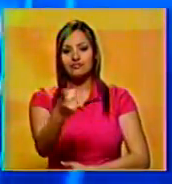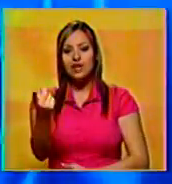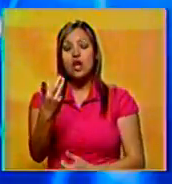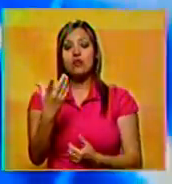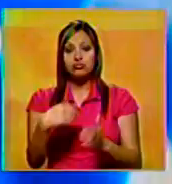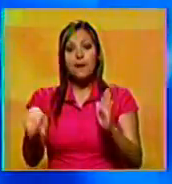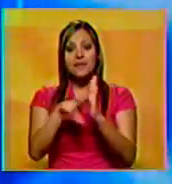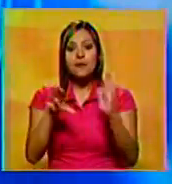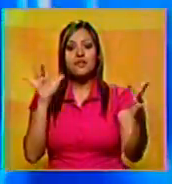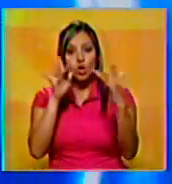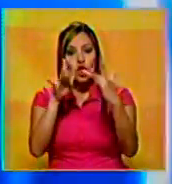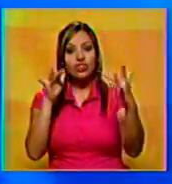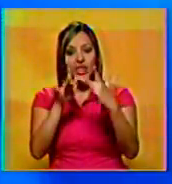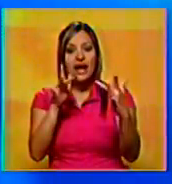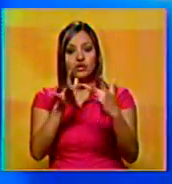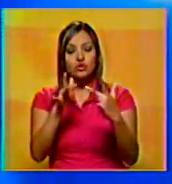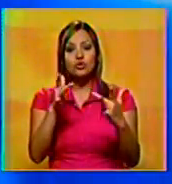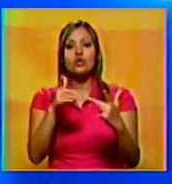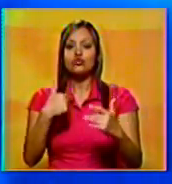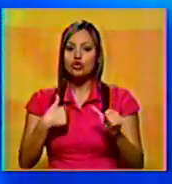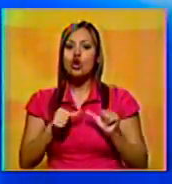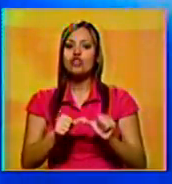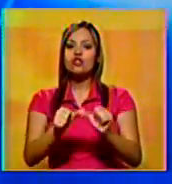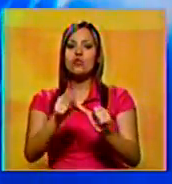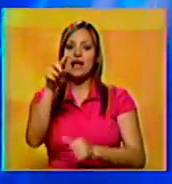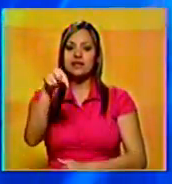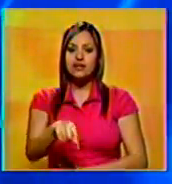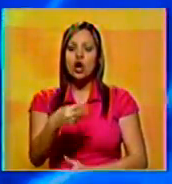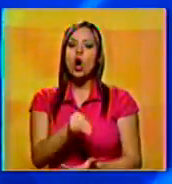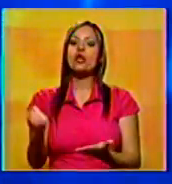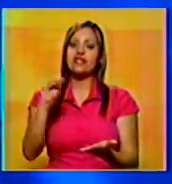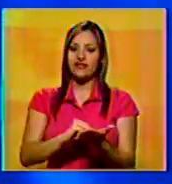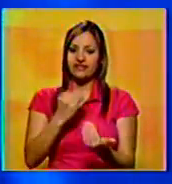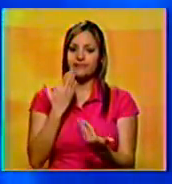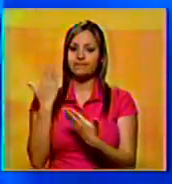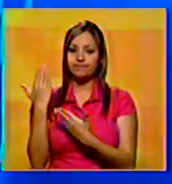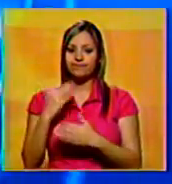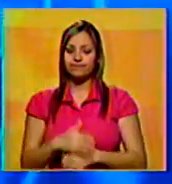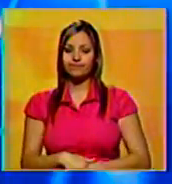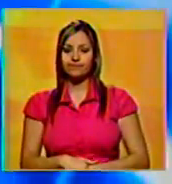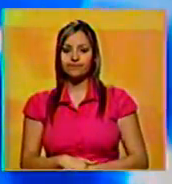constantemente en sintonía con nosotros. Yo voy a continuar desde aquí y retornamos con ustedes a los estudios.